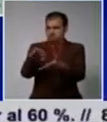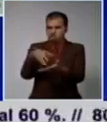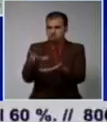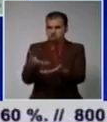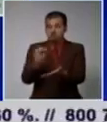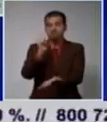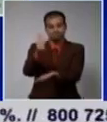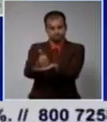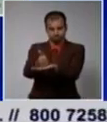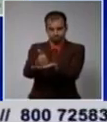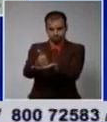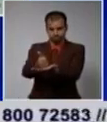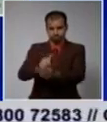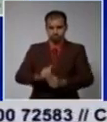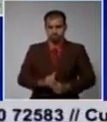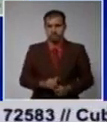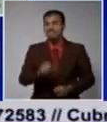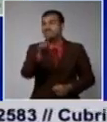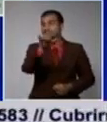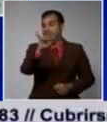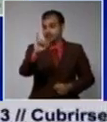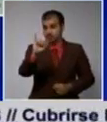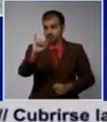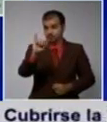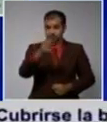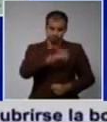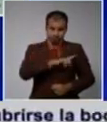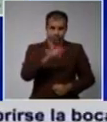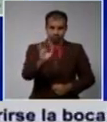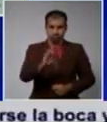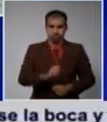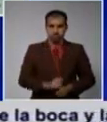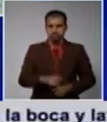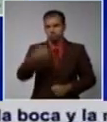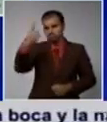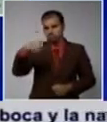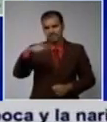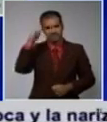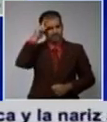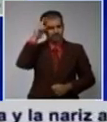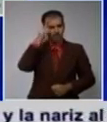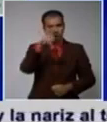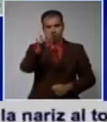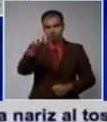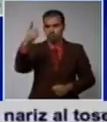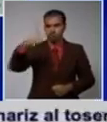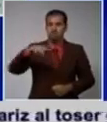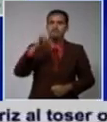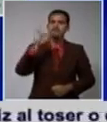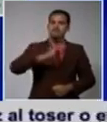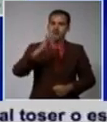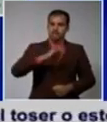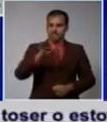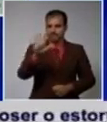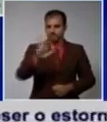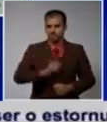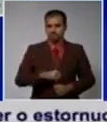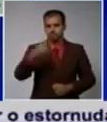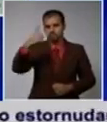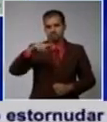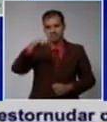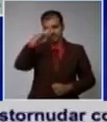Río, con 16 ayer. Le sigue Sandino con 14, Los Palacios 5, San Luis